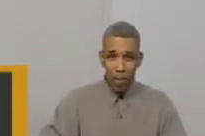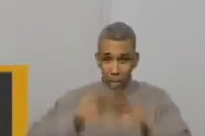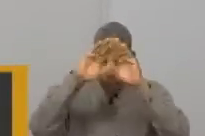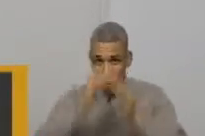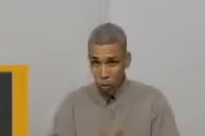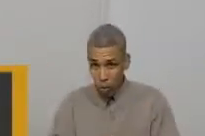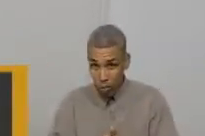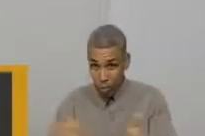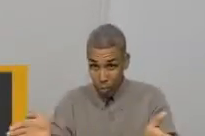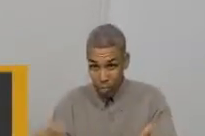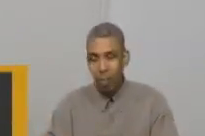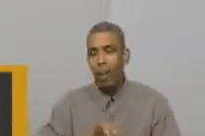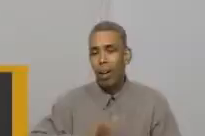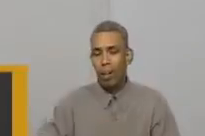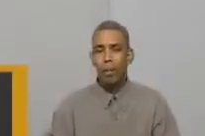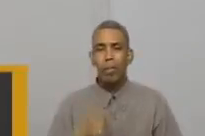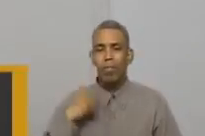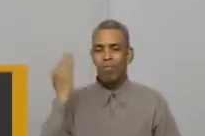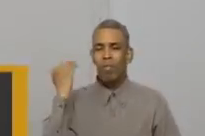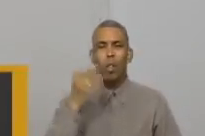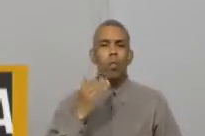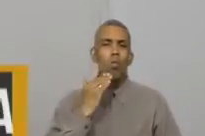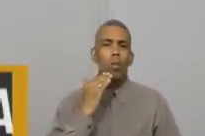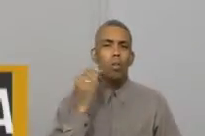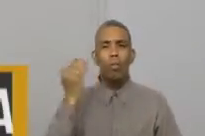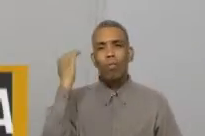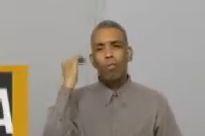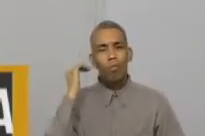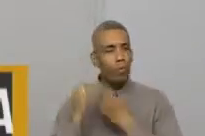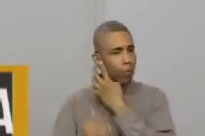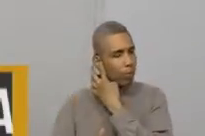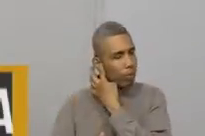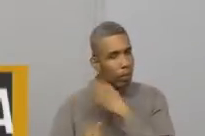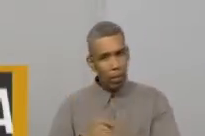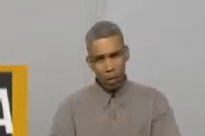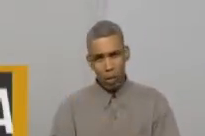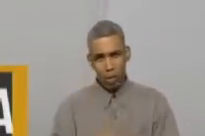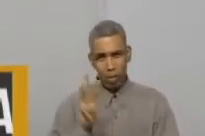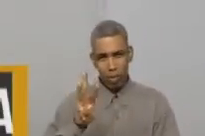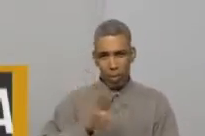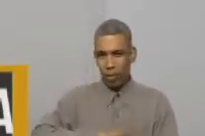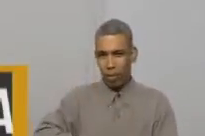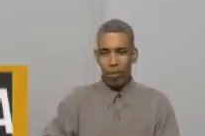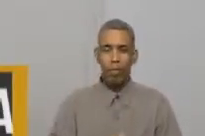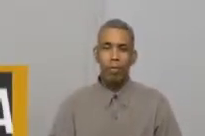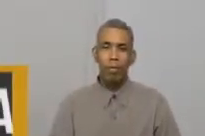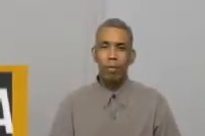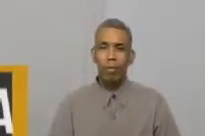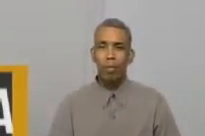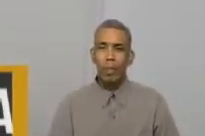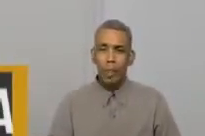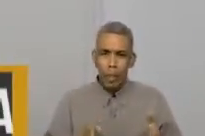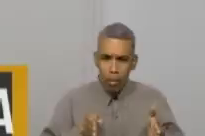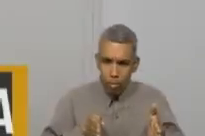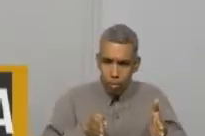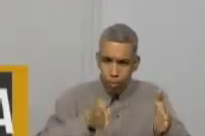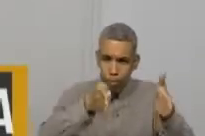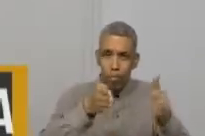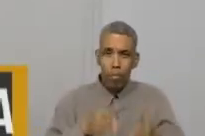accidente ocurrió en el día de ayer a las 15 horas. En la vía que va hacia Bucaramanga, más